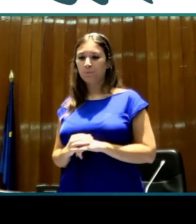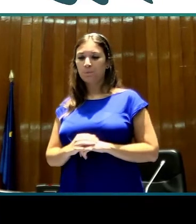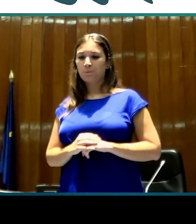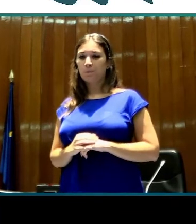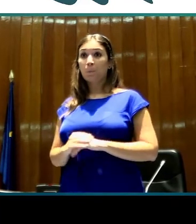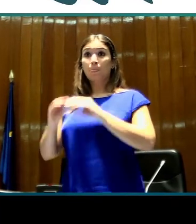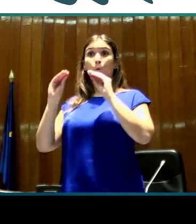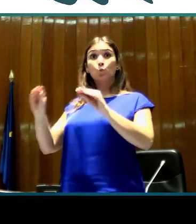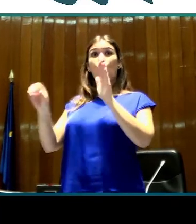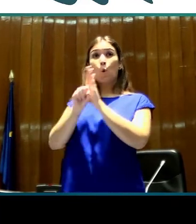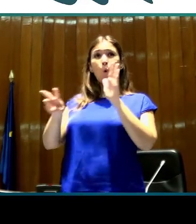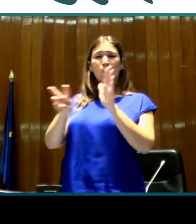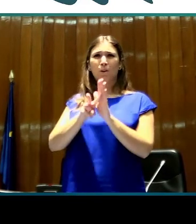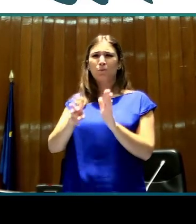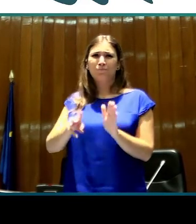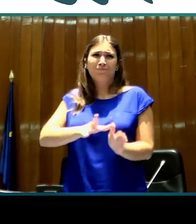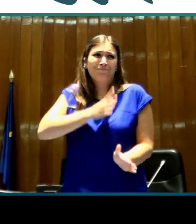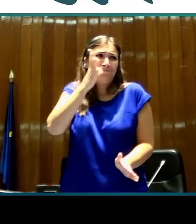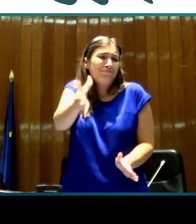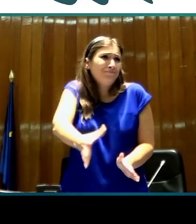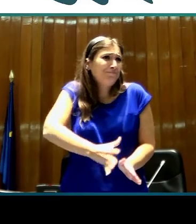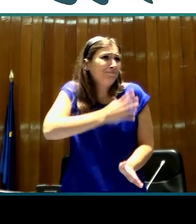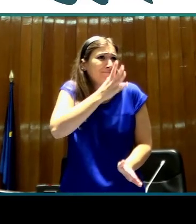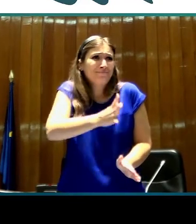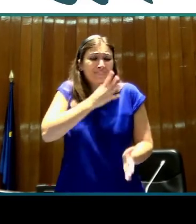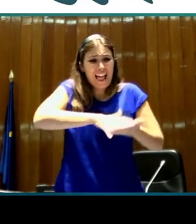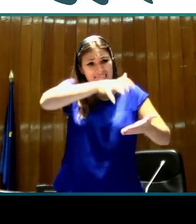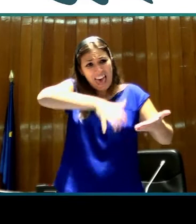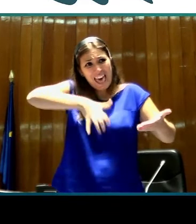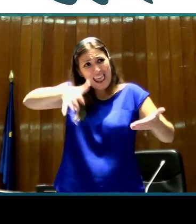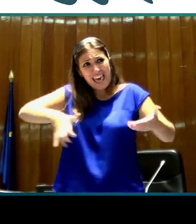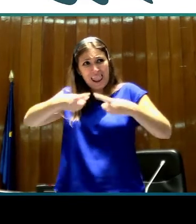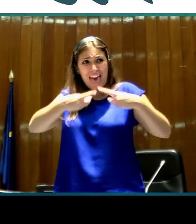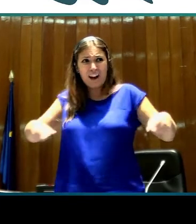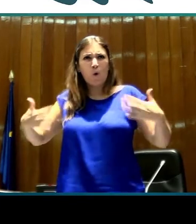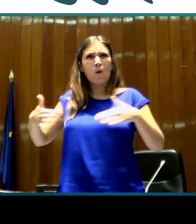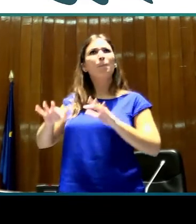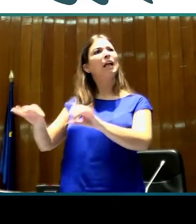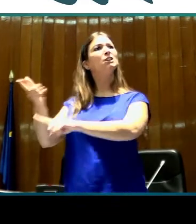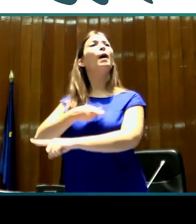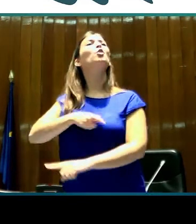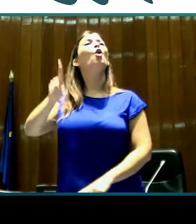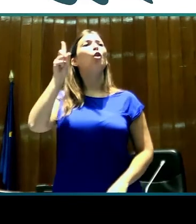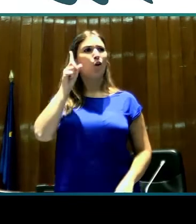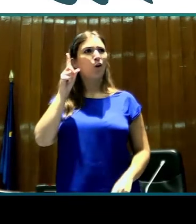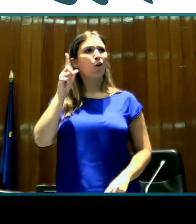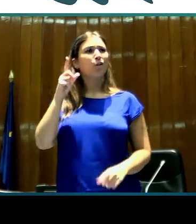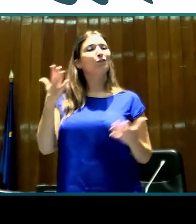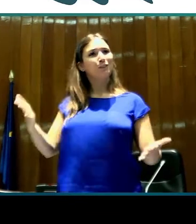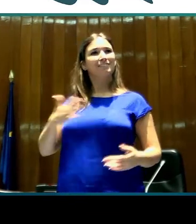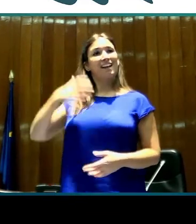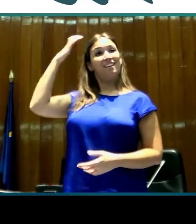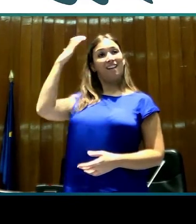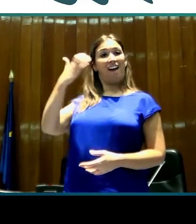Su currículum es absolutamente espectacular, rarísimo en un español, y en nombre de la Real